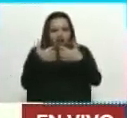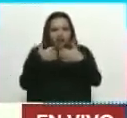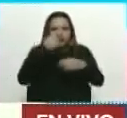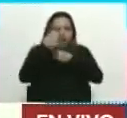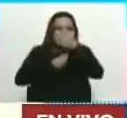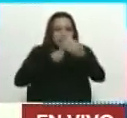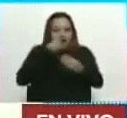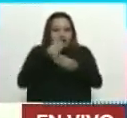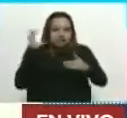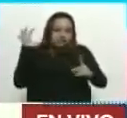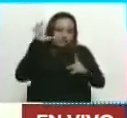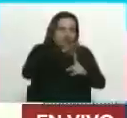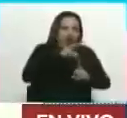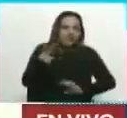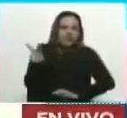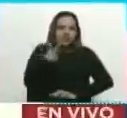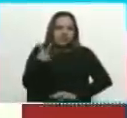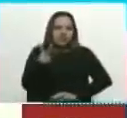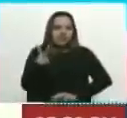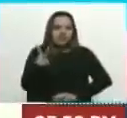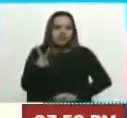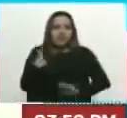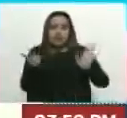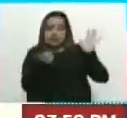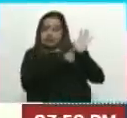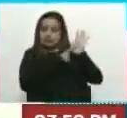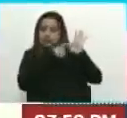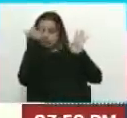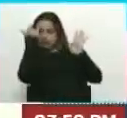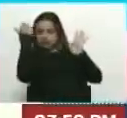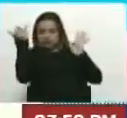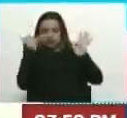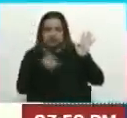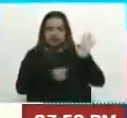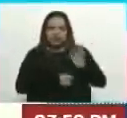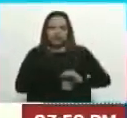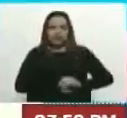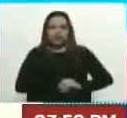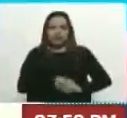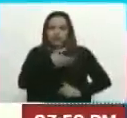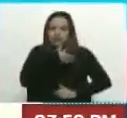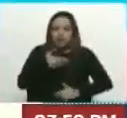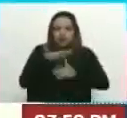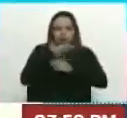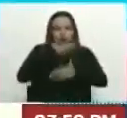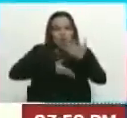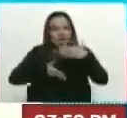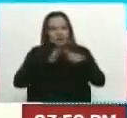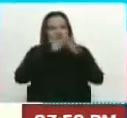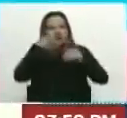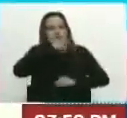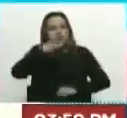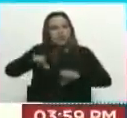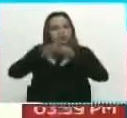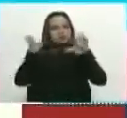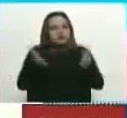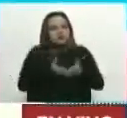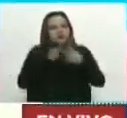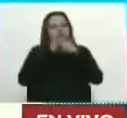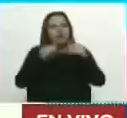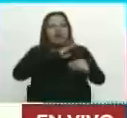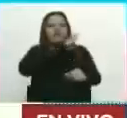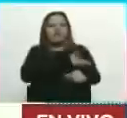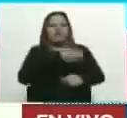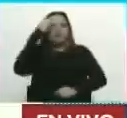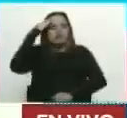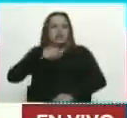a la República Bolivariana de Venezuela. Esta es doctrina que queremos compartir con todos los pueblos del mundo y con todas las fuerzas militares